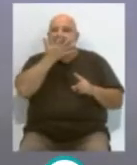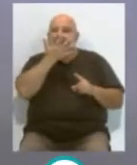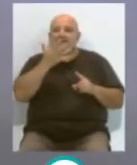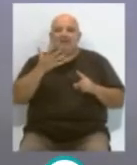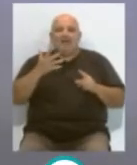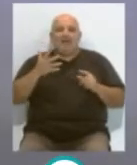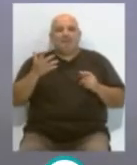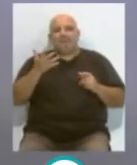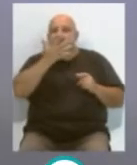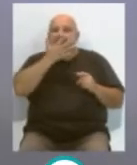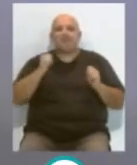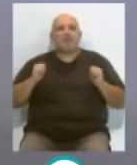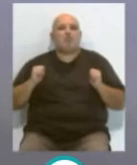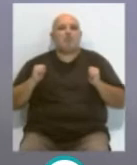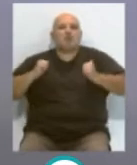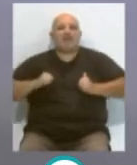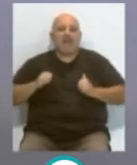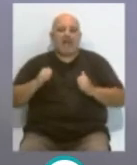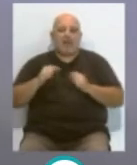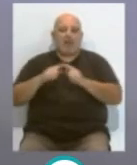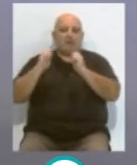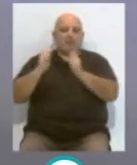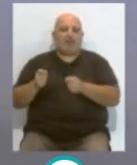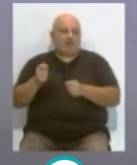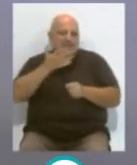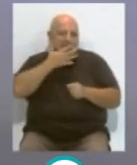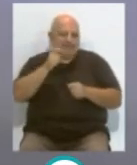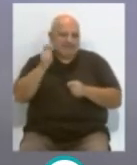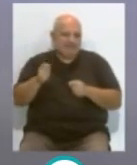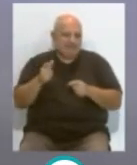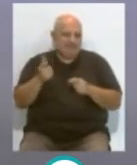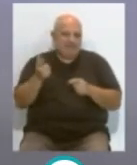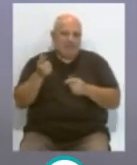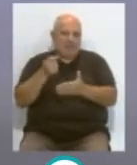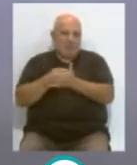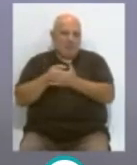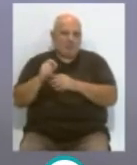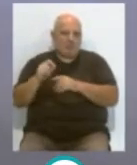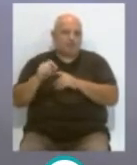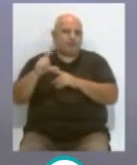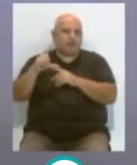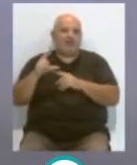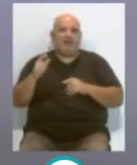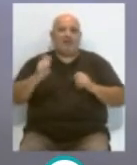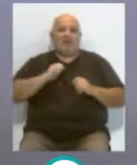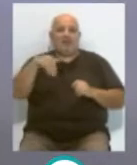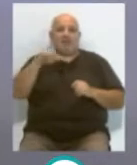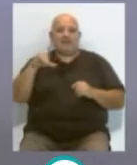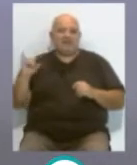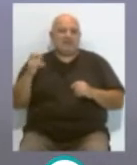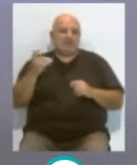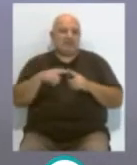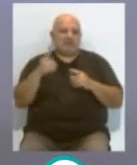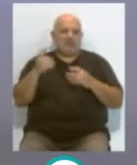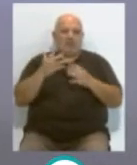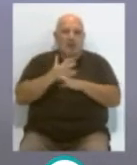puso la mochila en el Barcelona, sí, sí, sí. Y creo que fue el que le devolvió a Messi la alegría de jugar, de asociación,